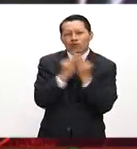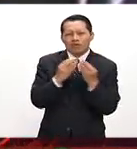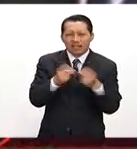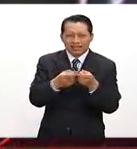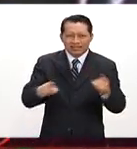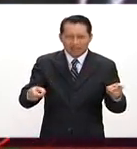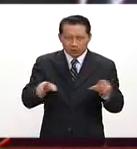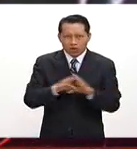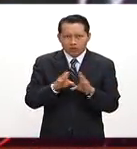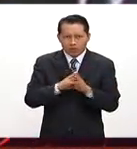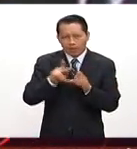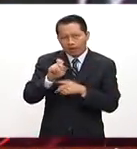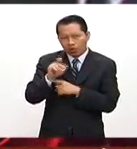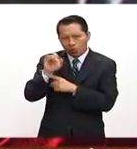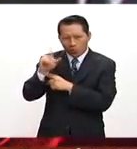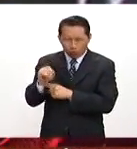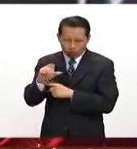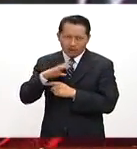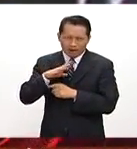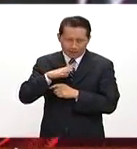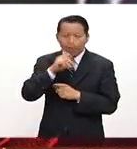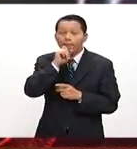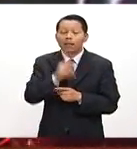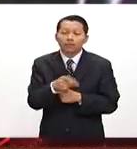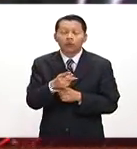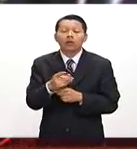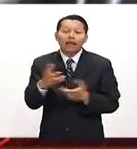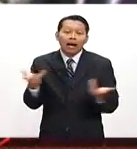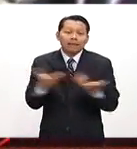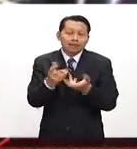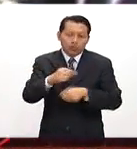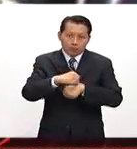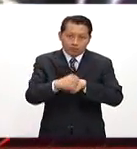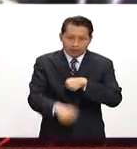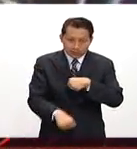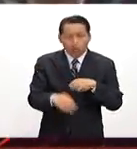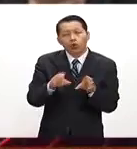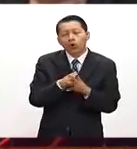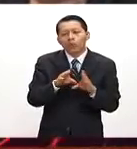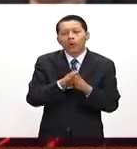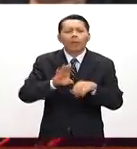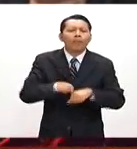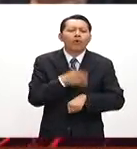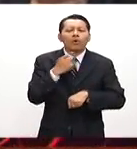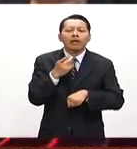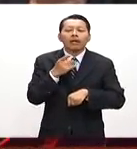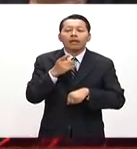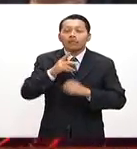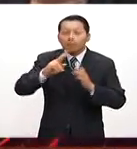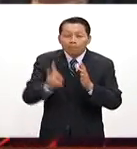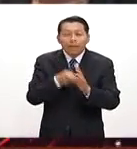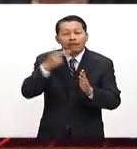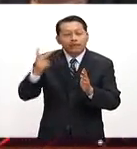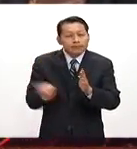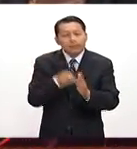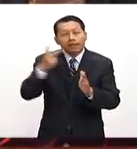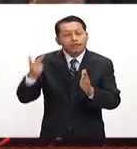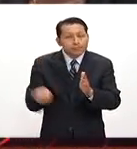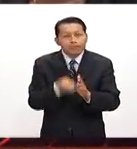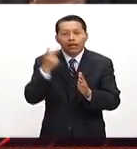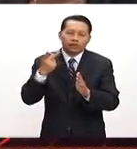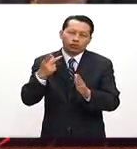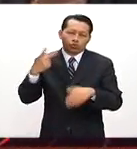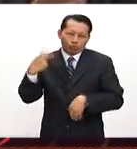italiano Paolo Macchiarini, quien también realizó la operación. Esto a pesar de que en repetidas ocasiones varios de sus